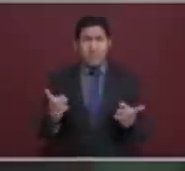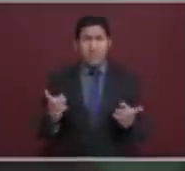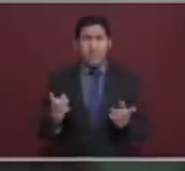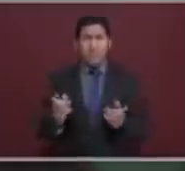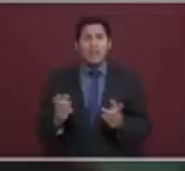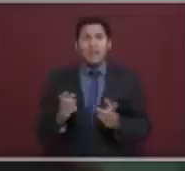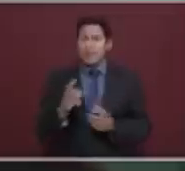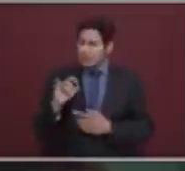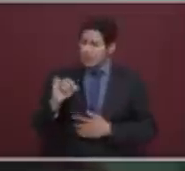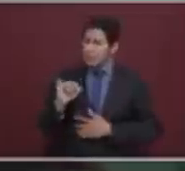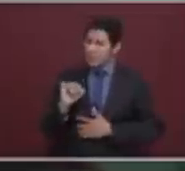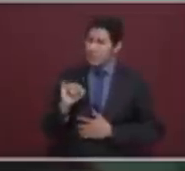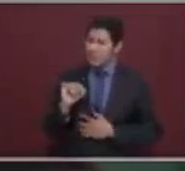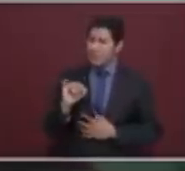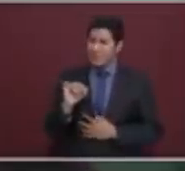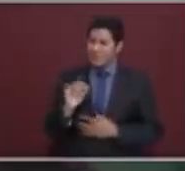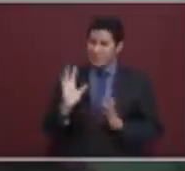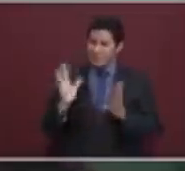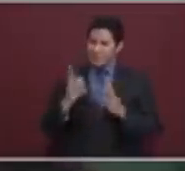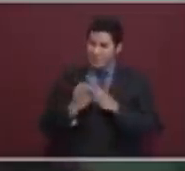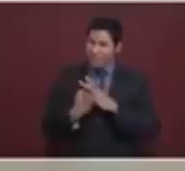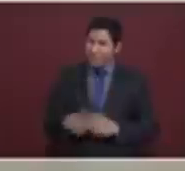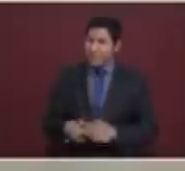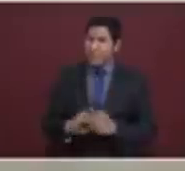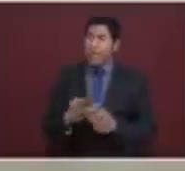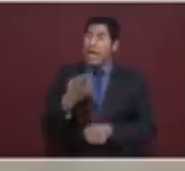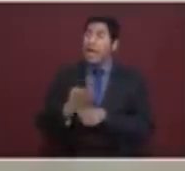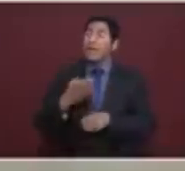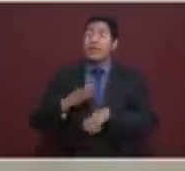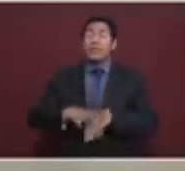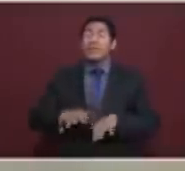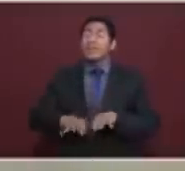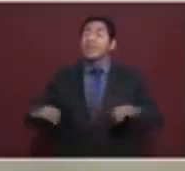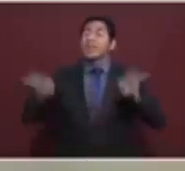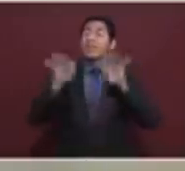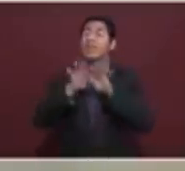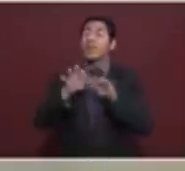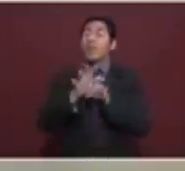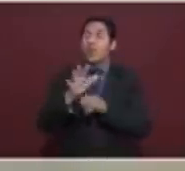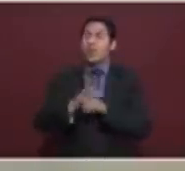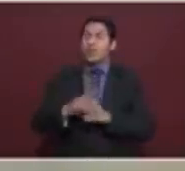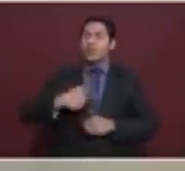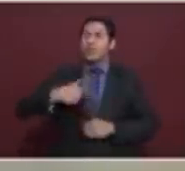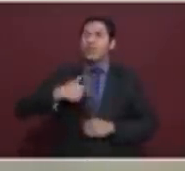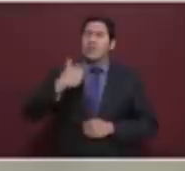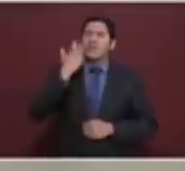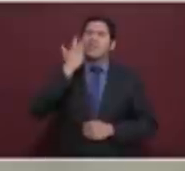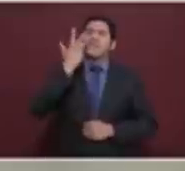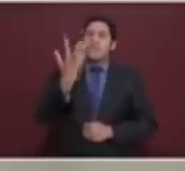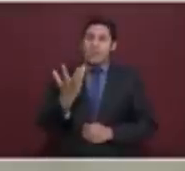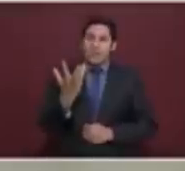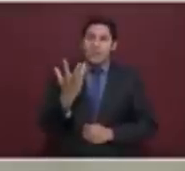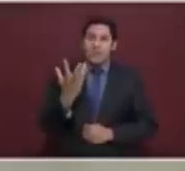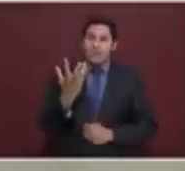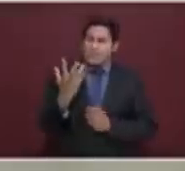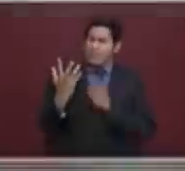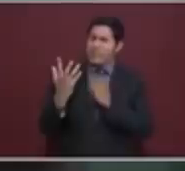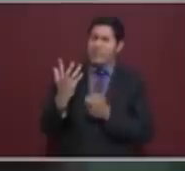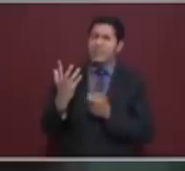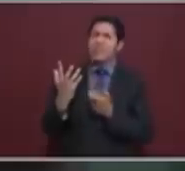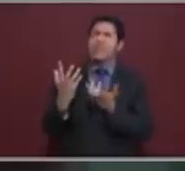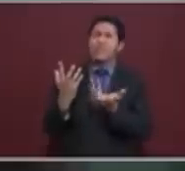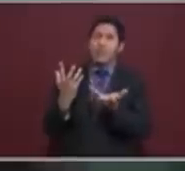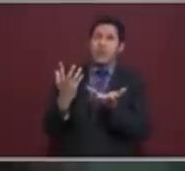y cuestan lo más importante de todo es la voluntad cuanto tiempo se llevaron